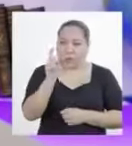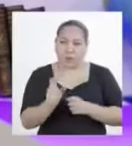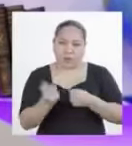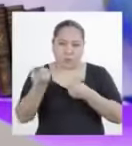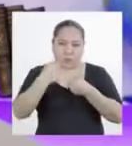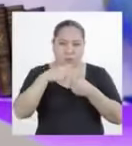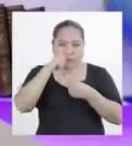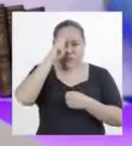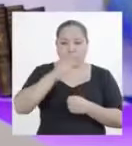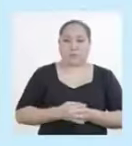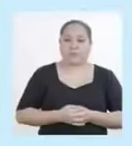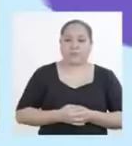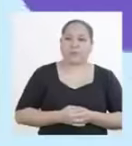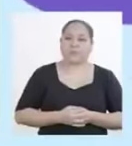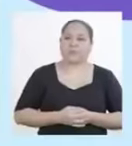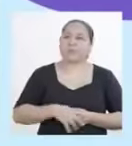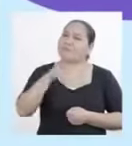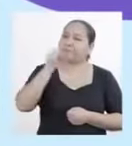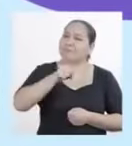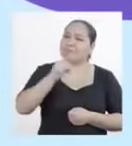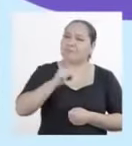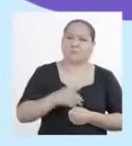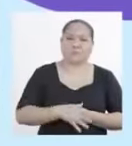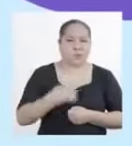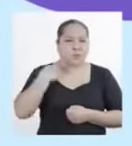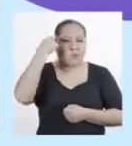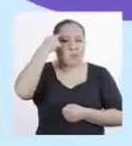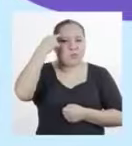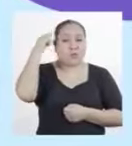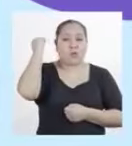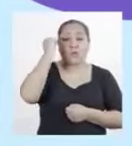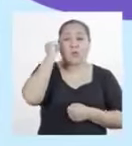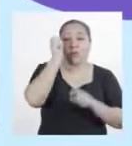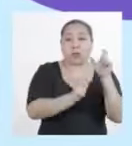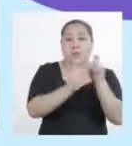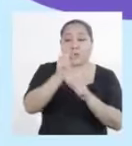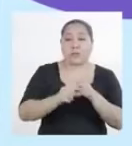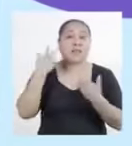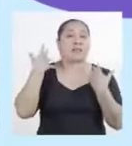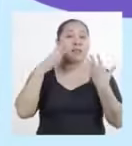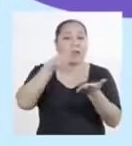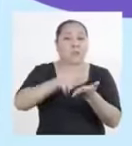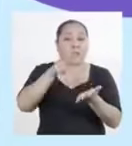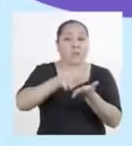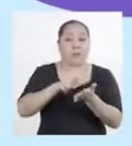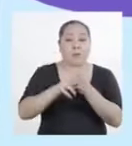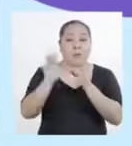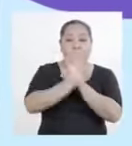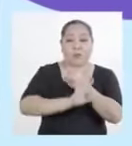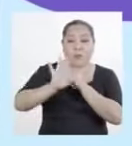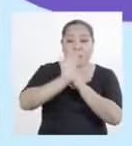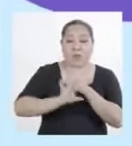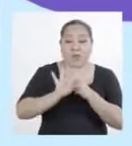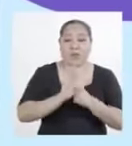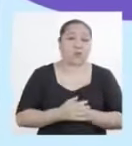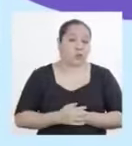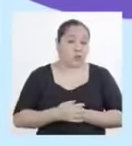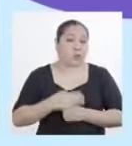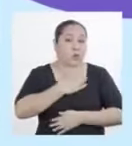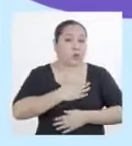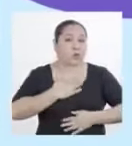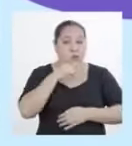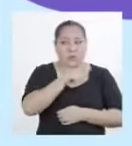y como ciudadano del Perú? Por supuesto que sí Considero que los derechos humanos han sido aprobados Para protegernos y gozar